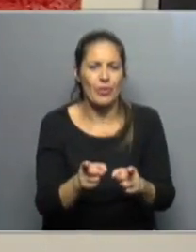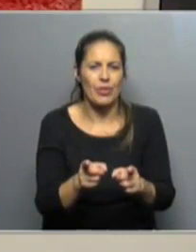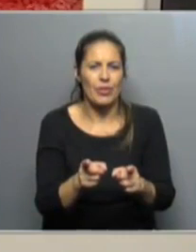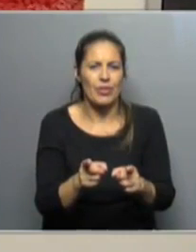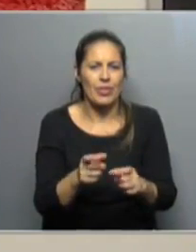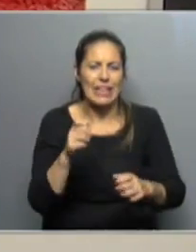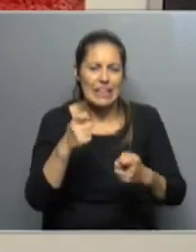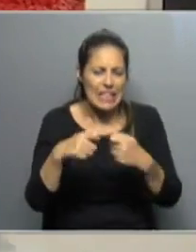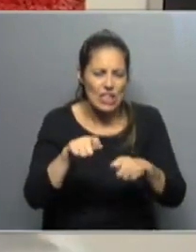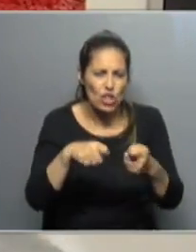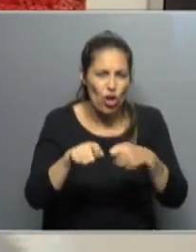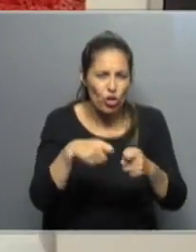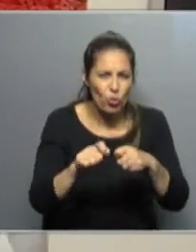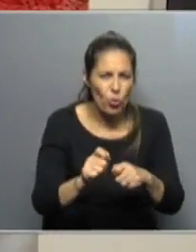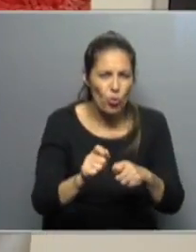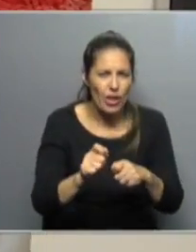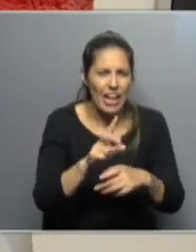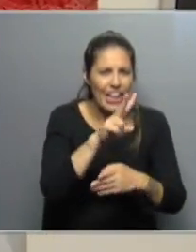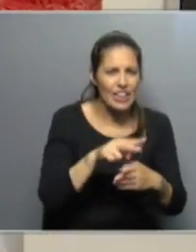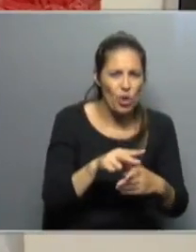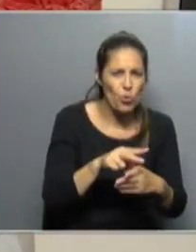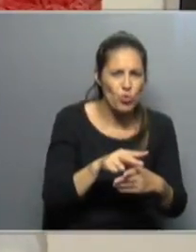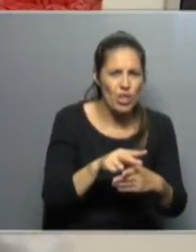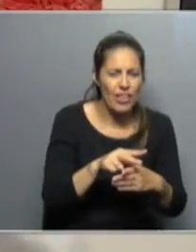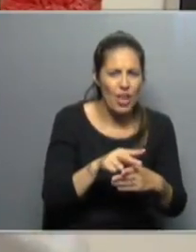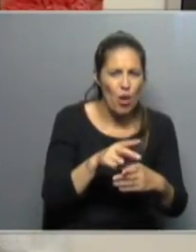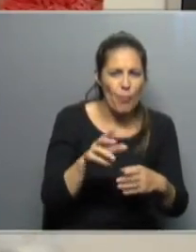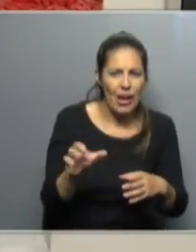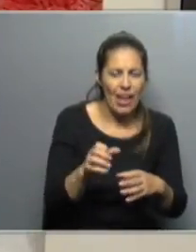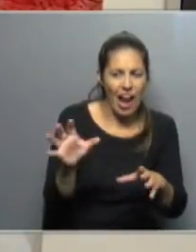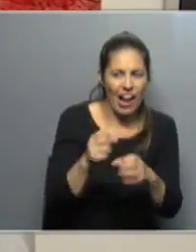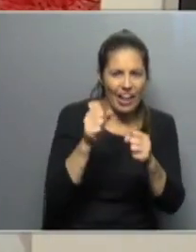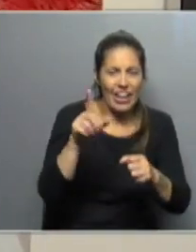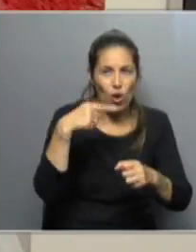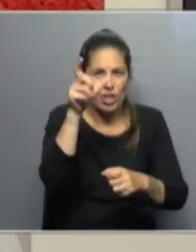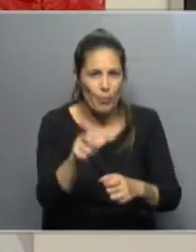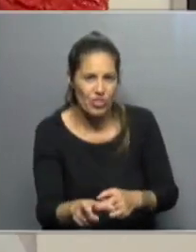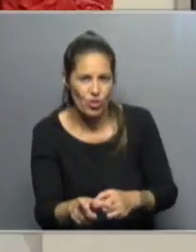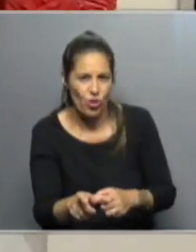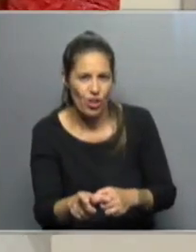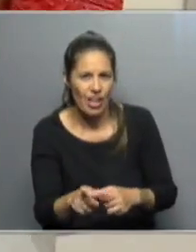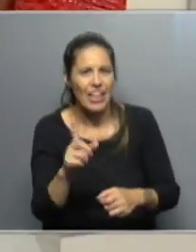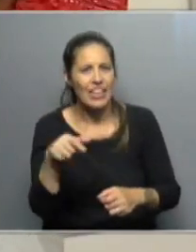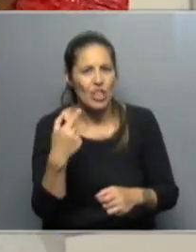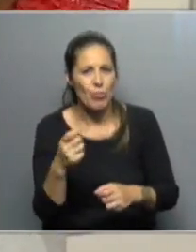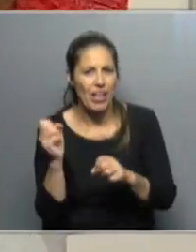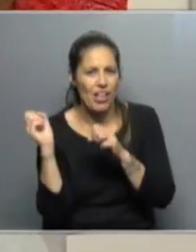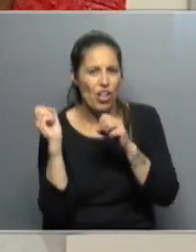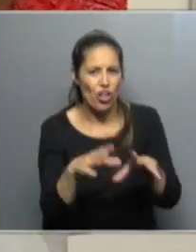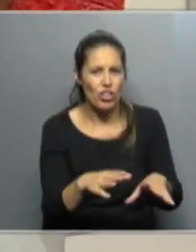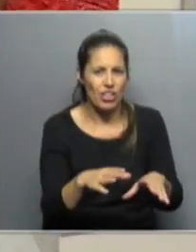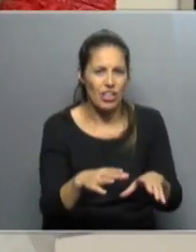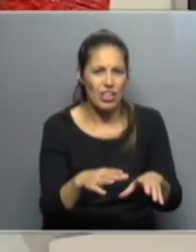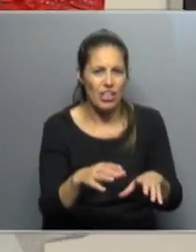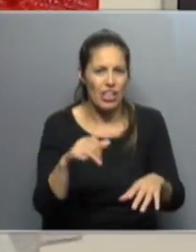te torturan, que te usan de cebo para agarrar a otra gente y después supuestamente, tengo entendido, que te tiran de